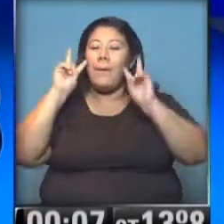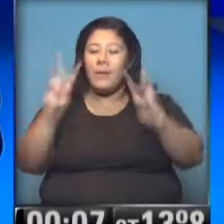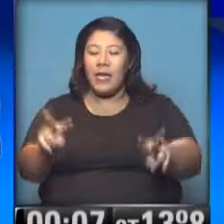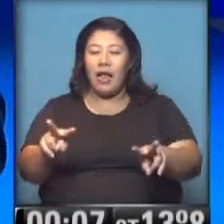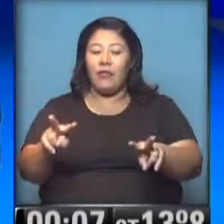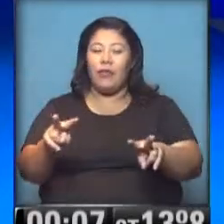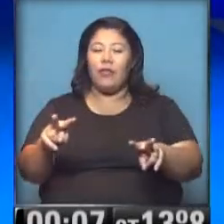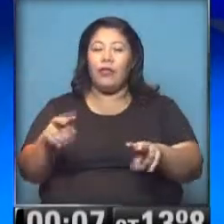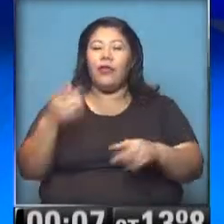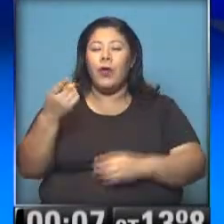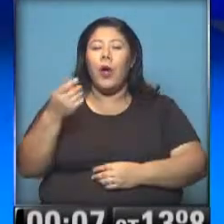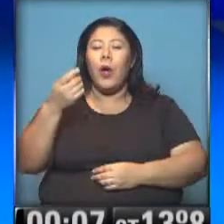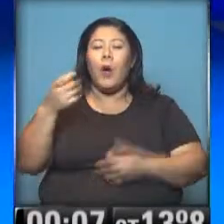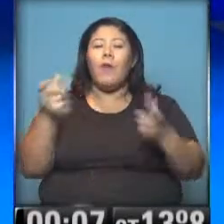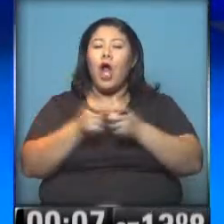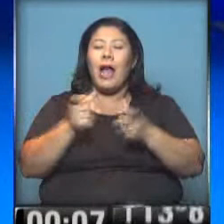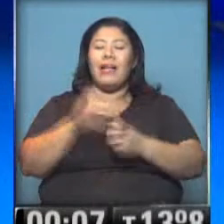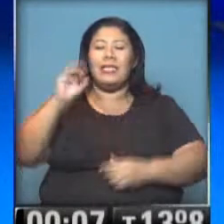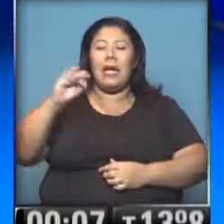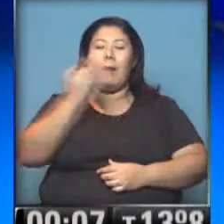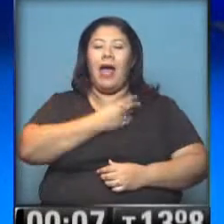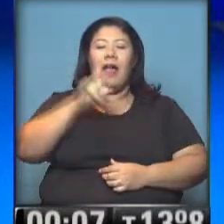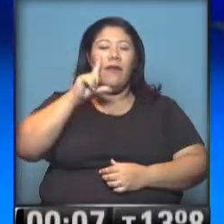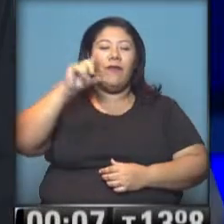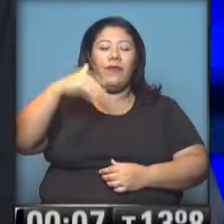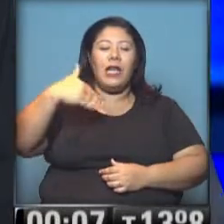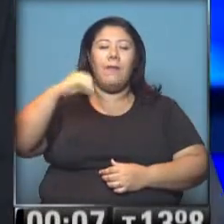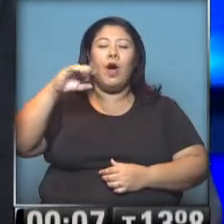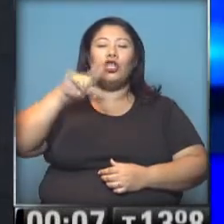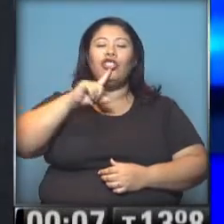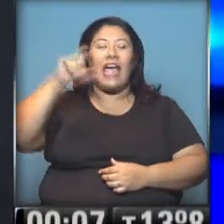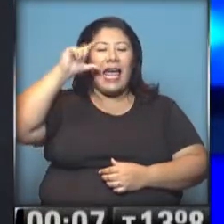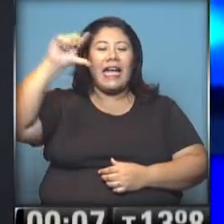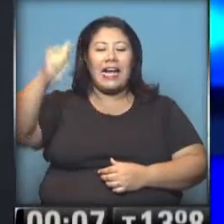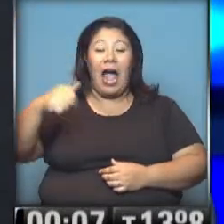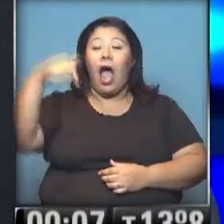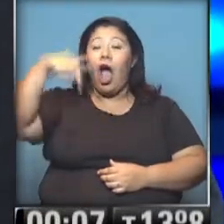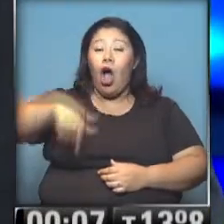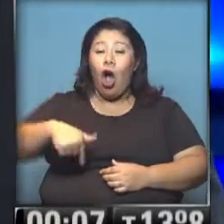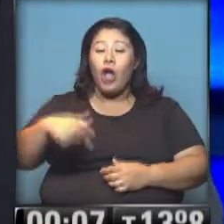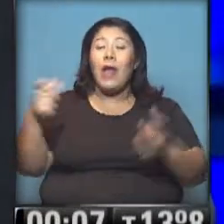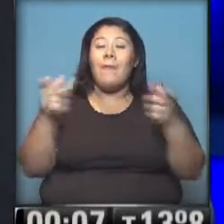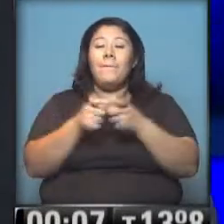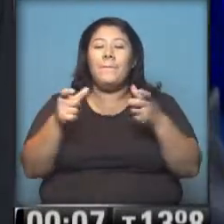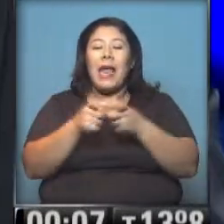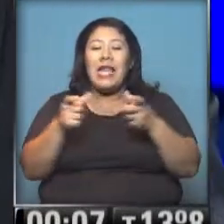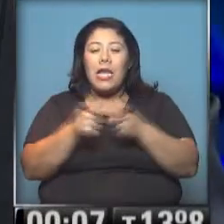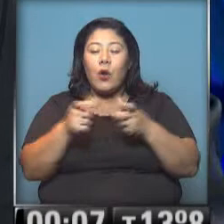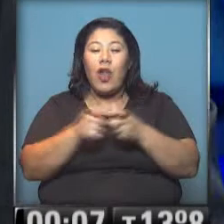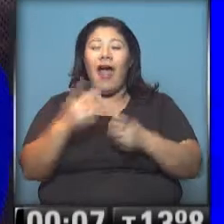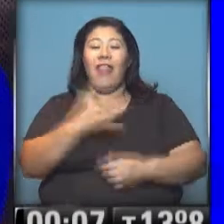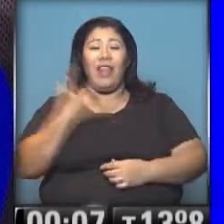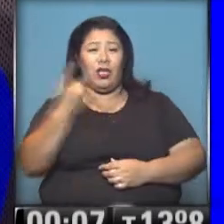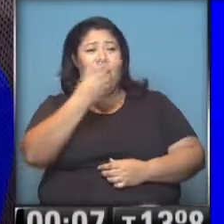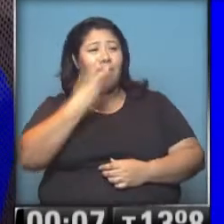viene Filmoteca, gran programa para todos los que nos gusta el cine, y en la fecha de hoy tenemos una película de uno de tus directores favoritos, Gaby.